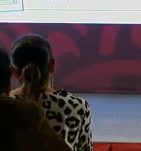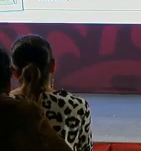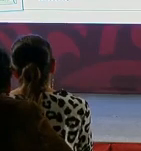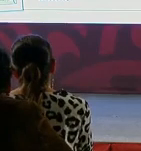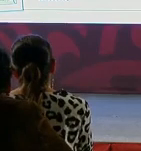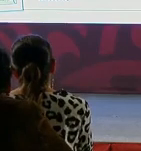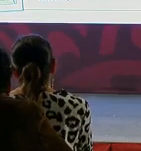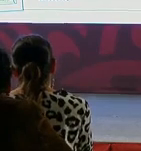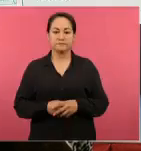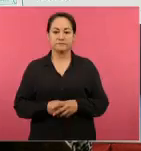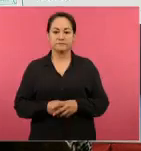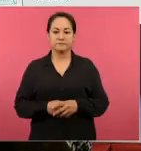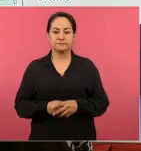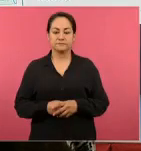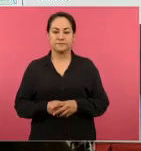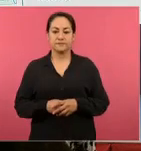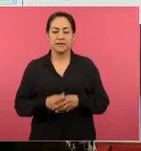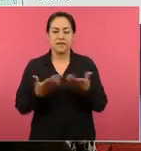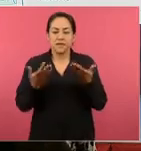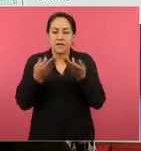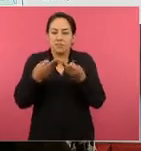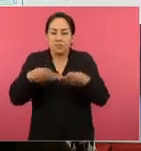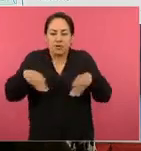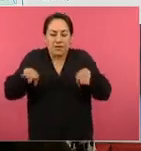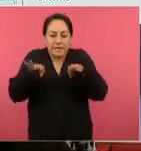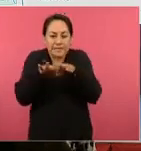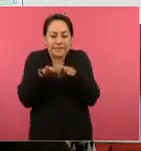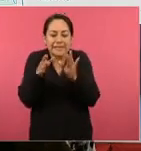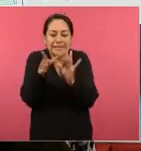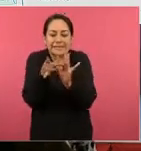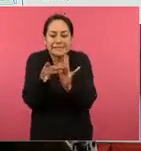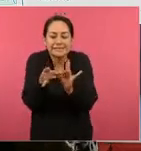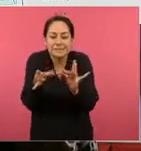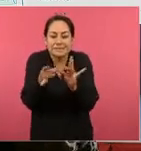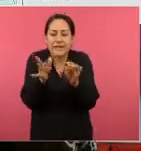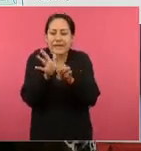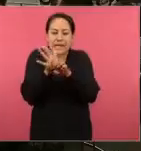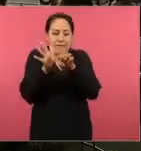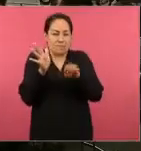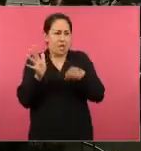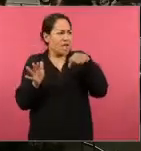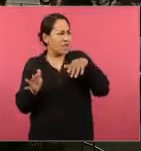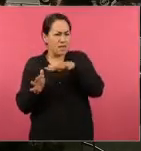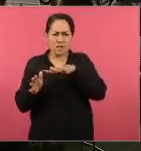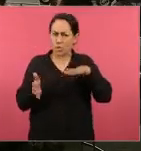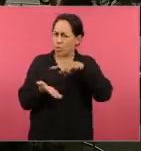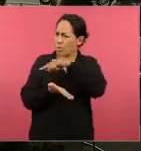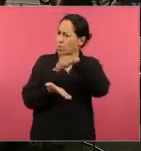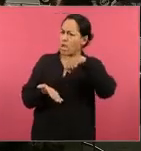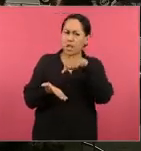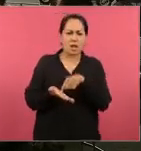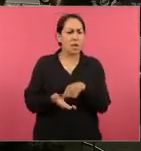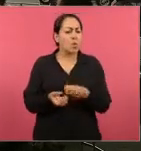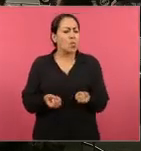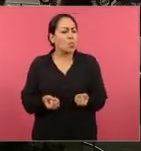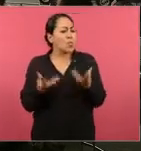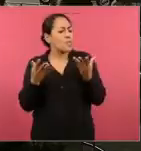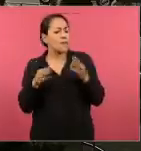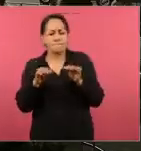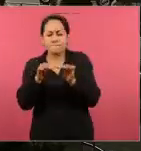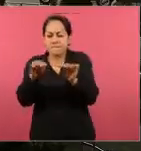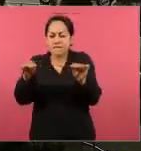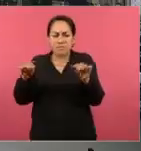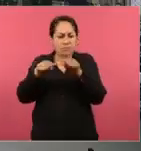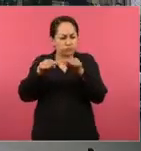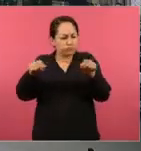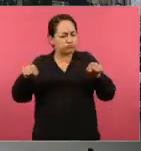se dice, o vamos a medir aquí este espacio, ¿cuántos metros cúbicos tiene? A ver, díganme cuántas opciones hay. Bueno, pues